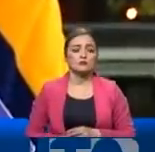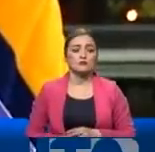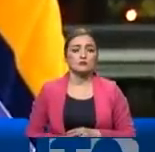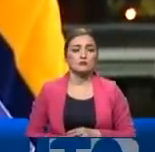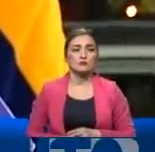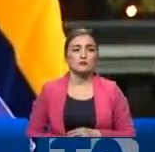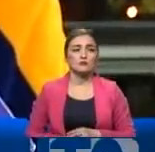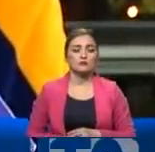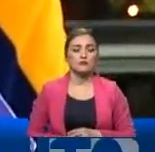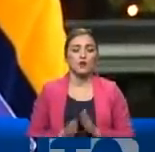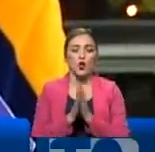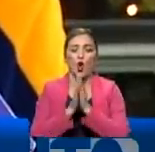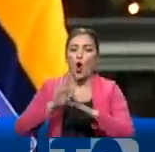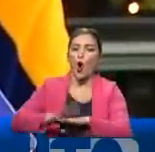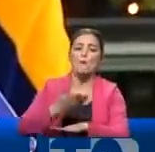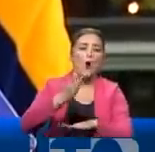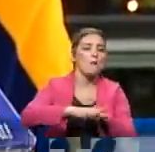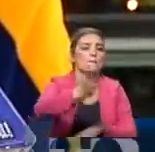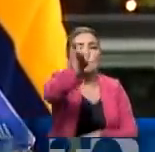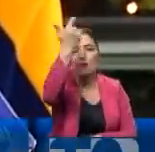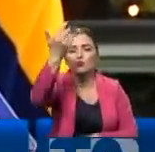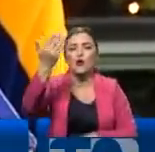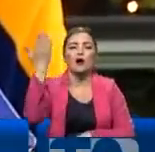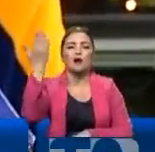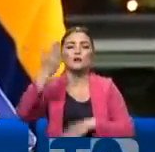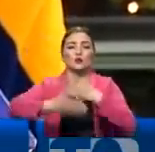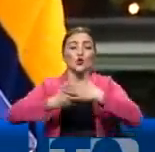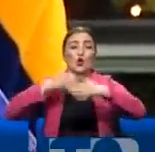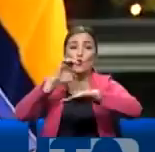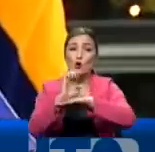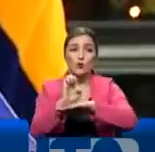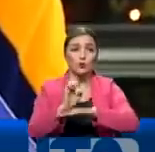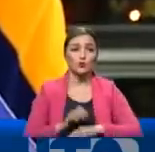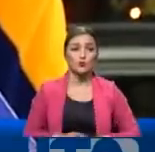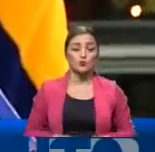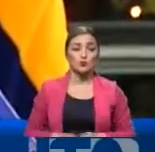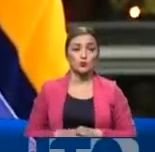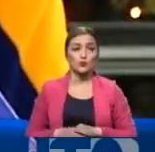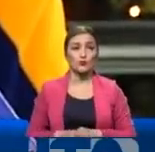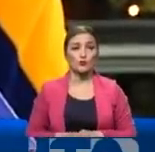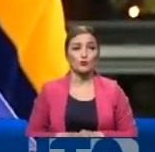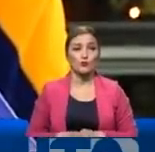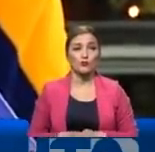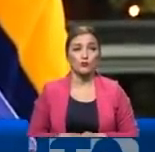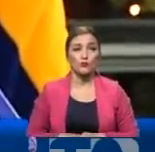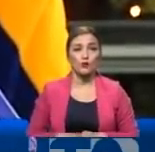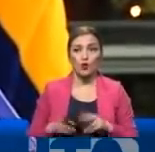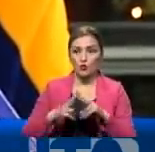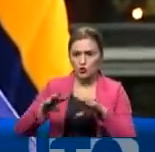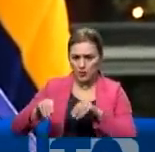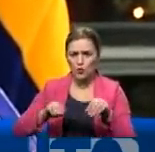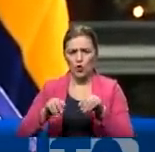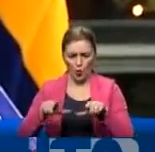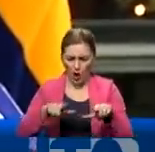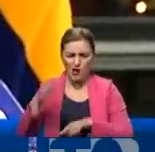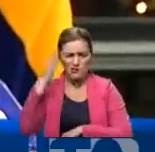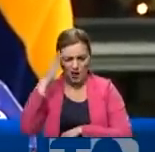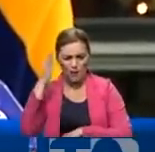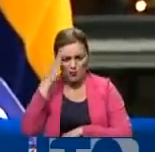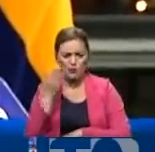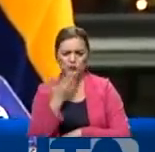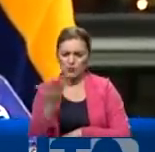Convoco comedidamente a todos los alcaldes de la patria. Nosotros conocemos el territorio para